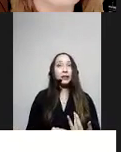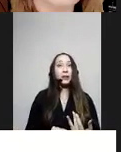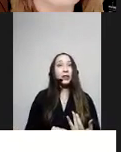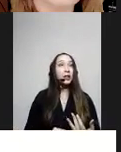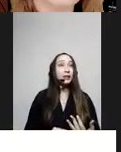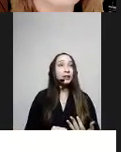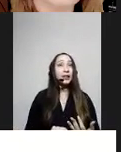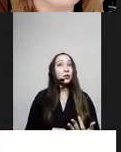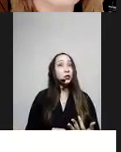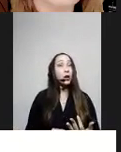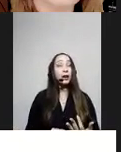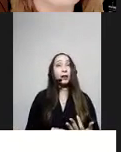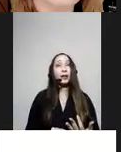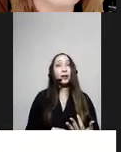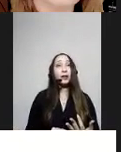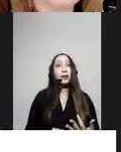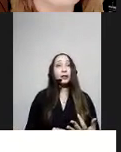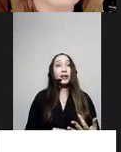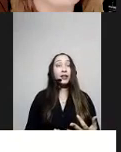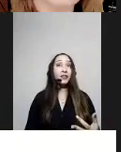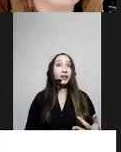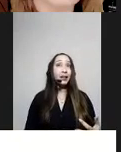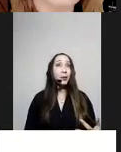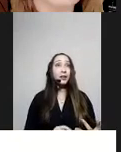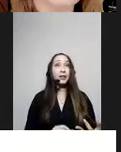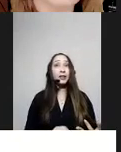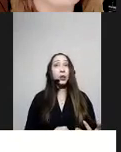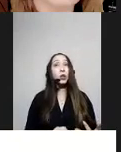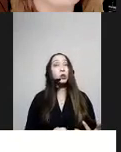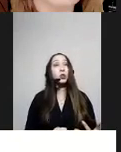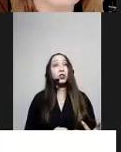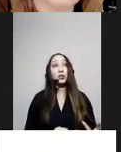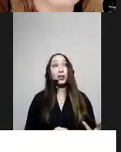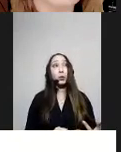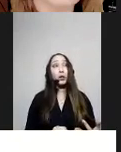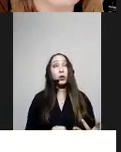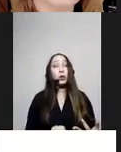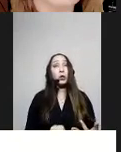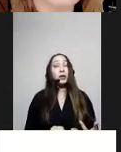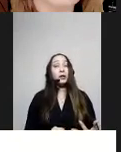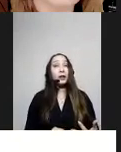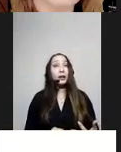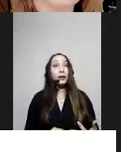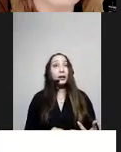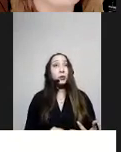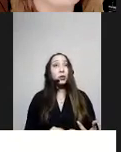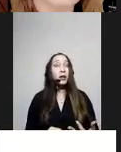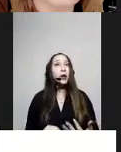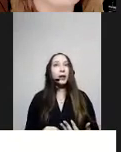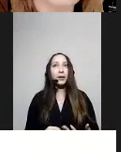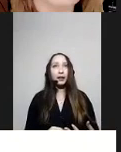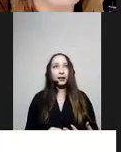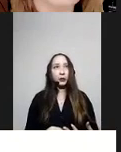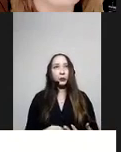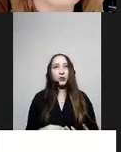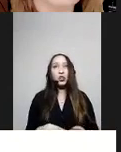dice, mira Yolanda, te insto a que dejes de faltar porque sé que tienes una condición de salud, pero te motivo a